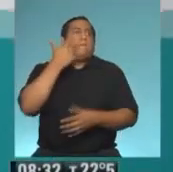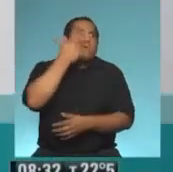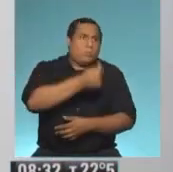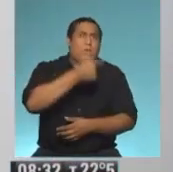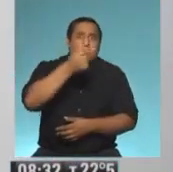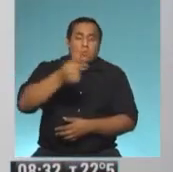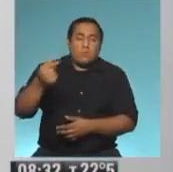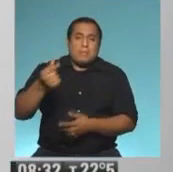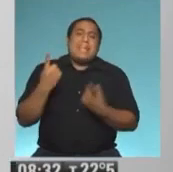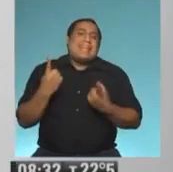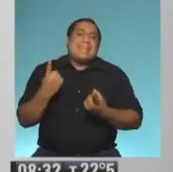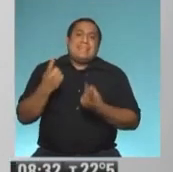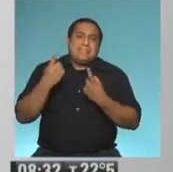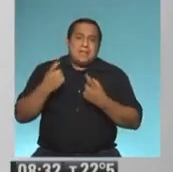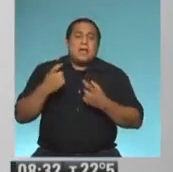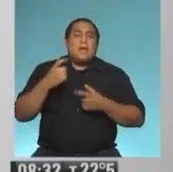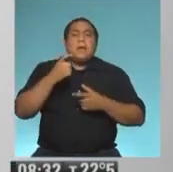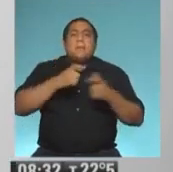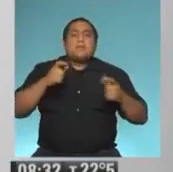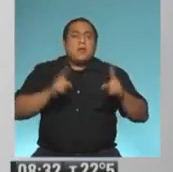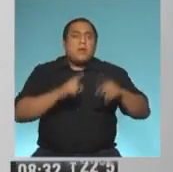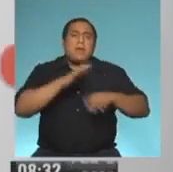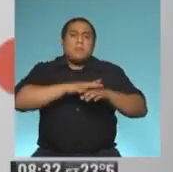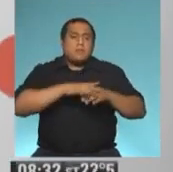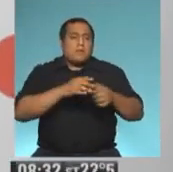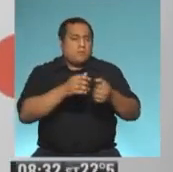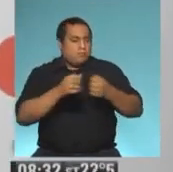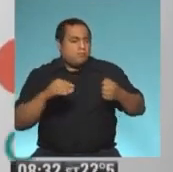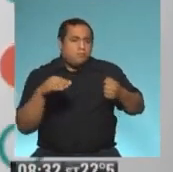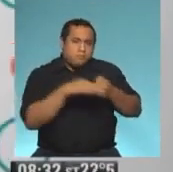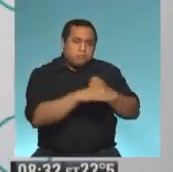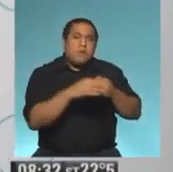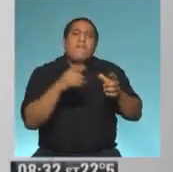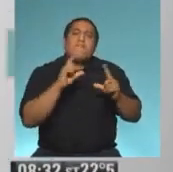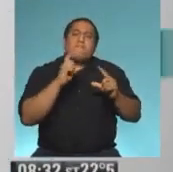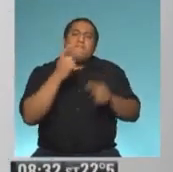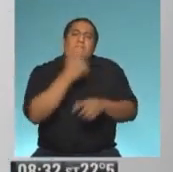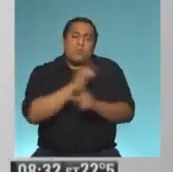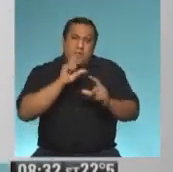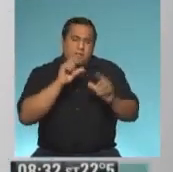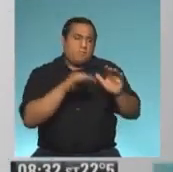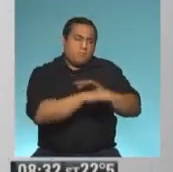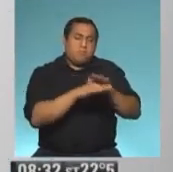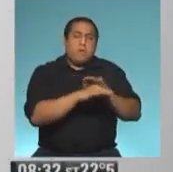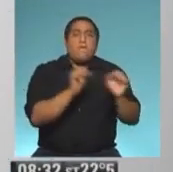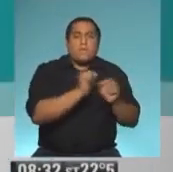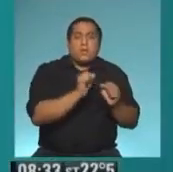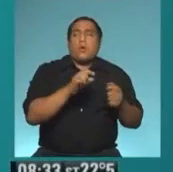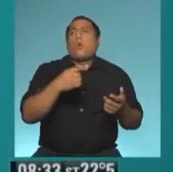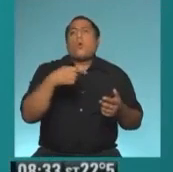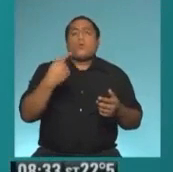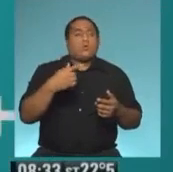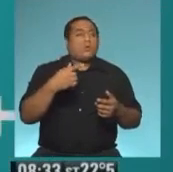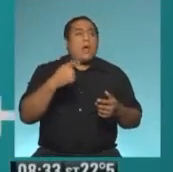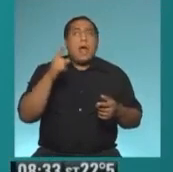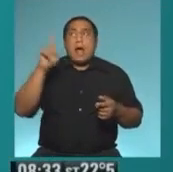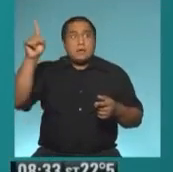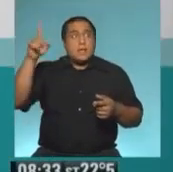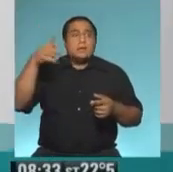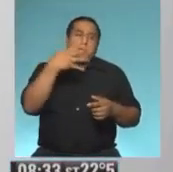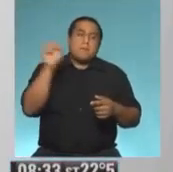quien resguarde la cadena de frío, quien traslade la vacuna de un puesto a otro, porque se está diseñando una